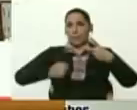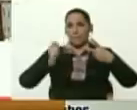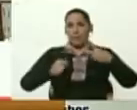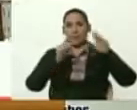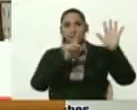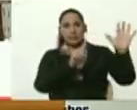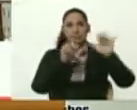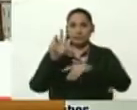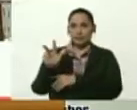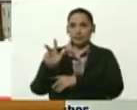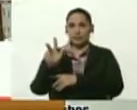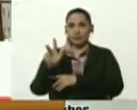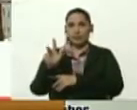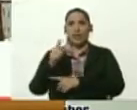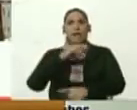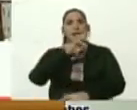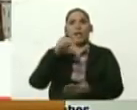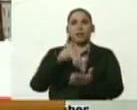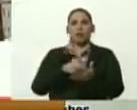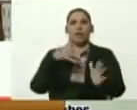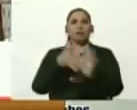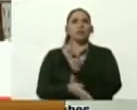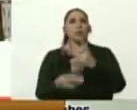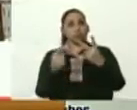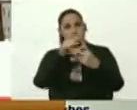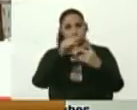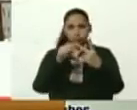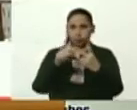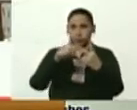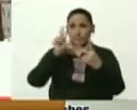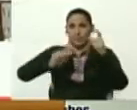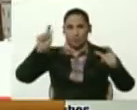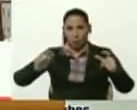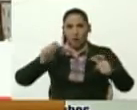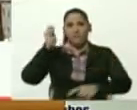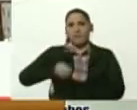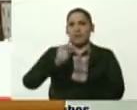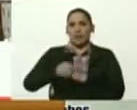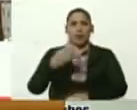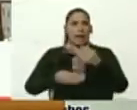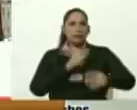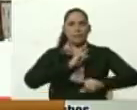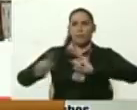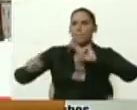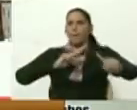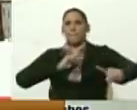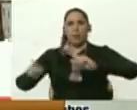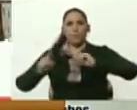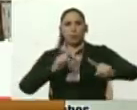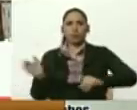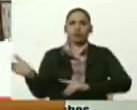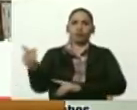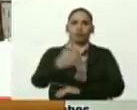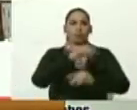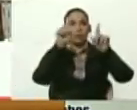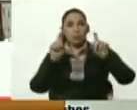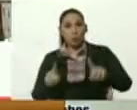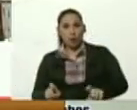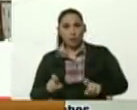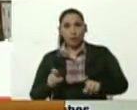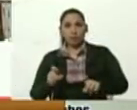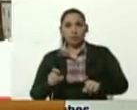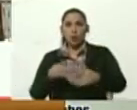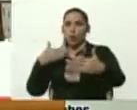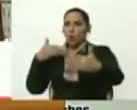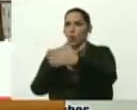con competencia nacional, quienes van a proceder a realizar todas las diligencias para recabar, obviamente,